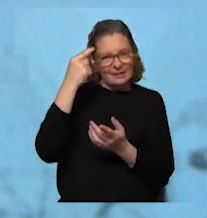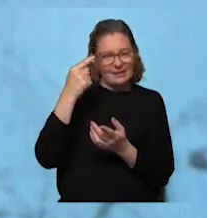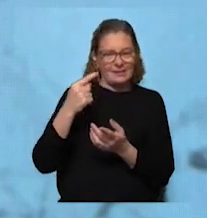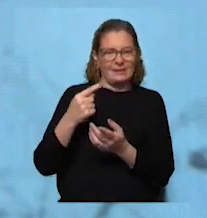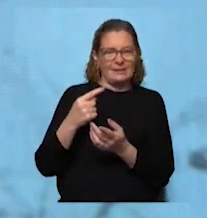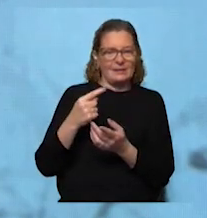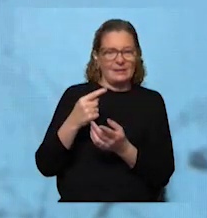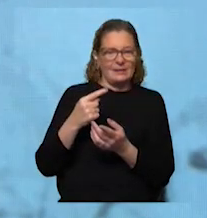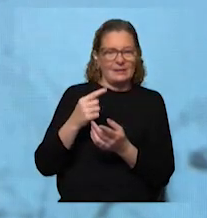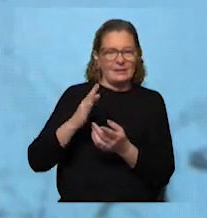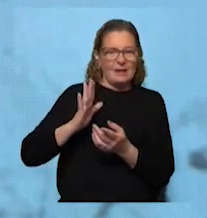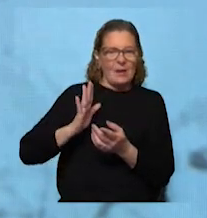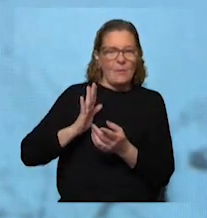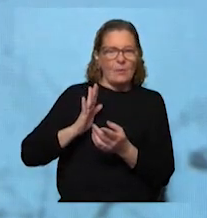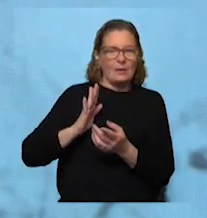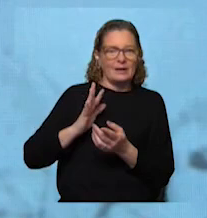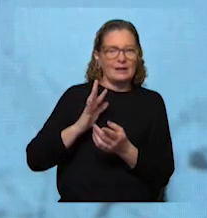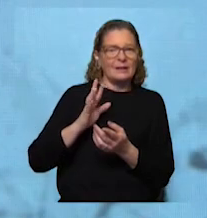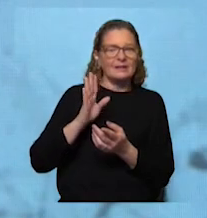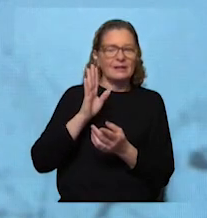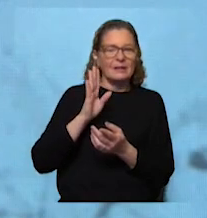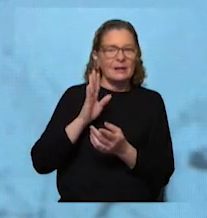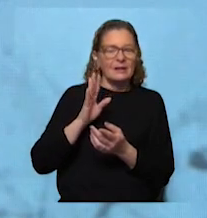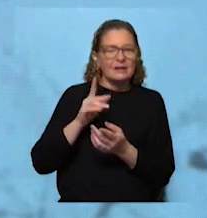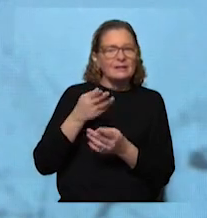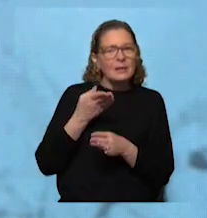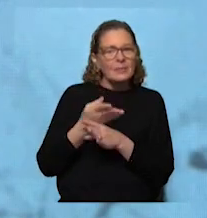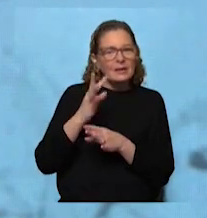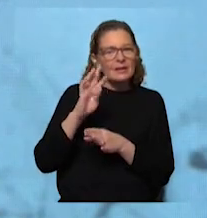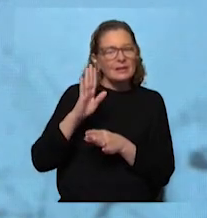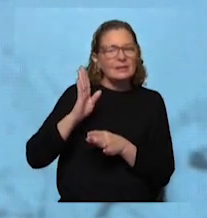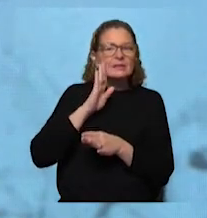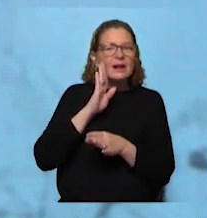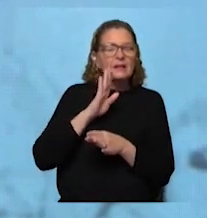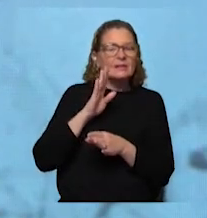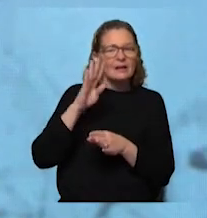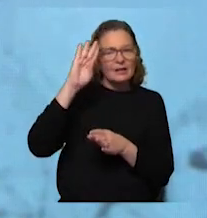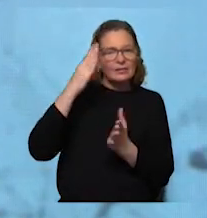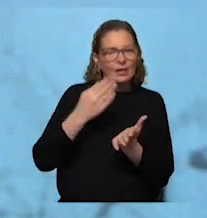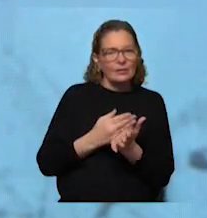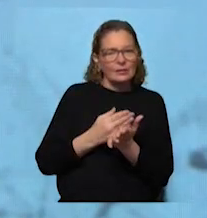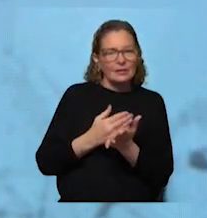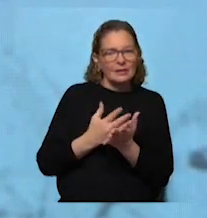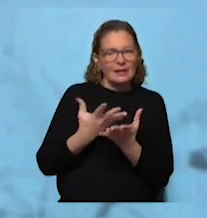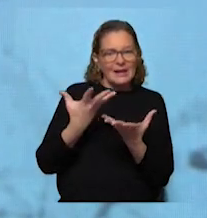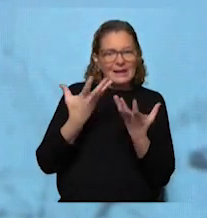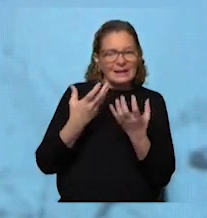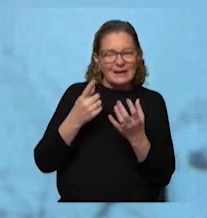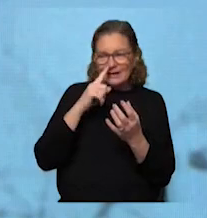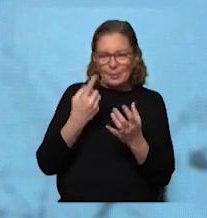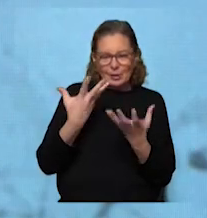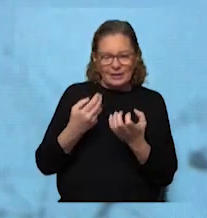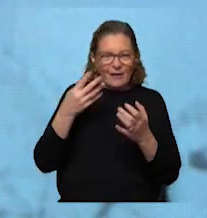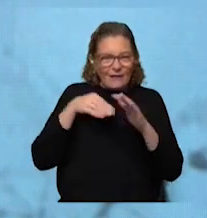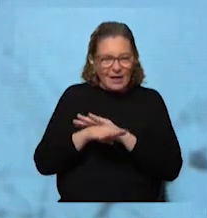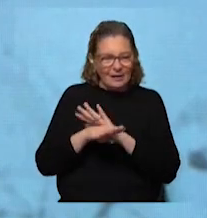las mujeres trans no porque te piden un libro sobre mujeres en la dictadura y yo enseguida quería incluir esta